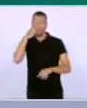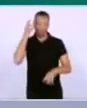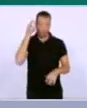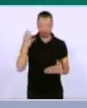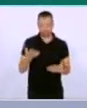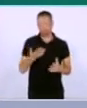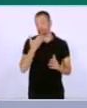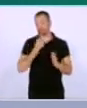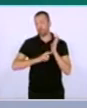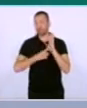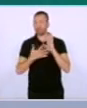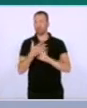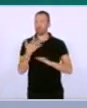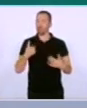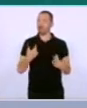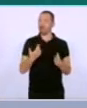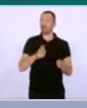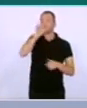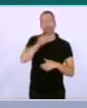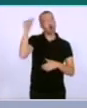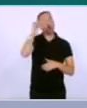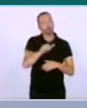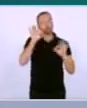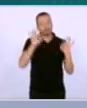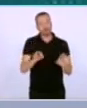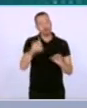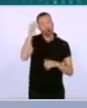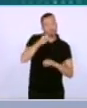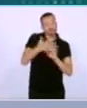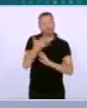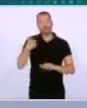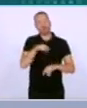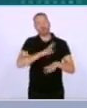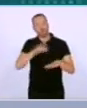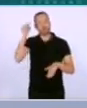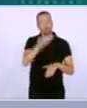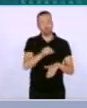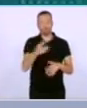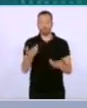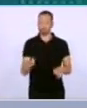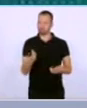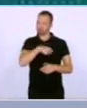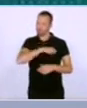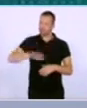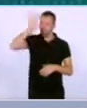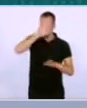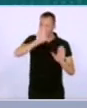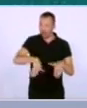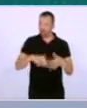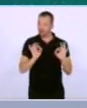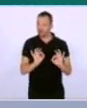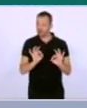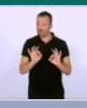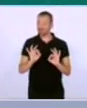criminalización del Varón Solo por el hecho de ser Varón si En España se han reducido los crímenes de hombres